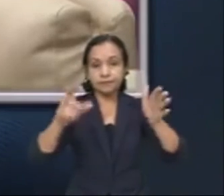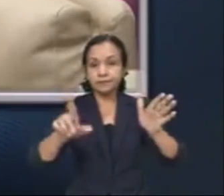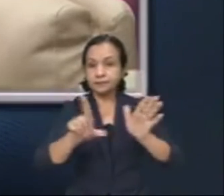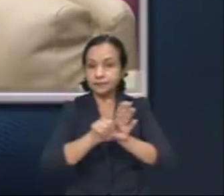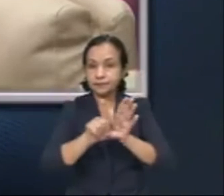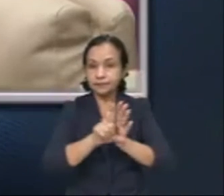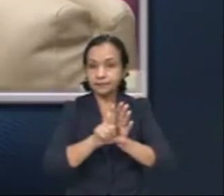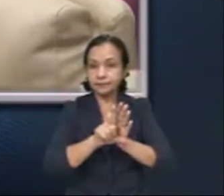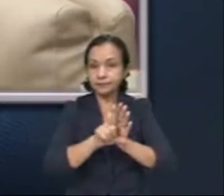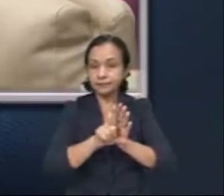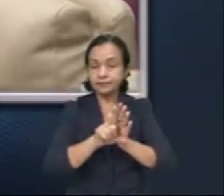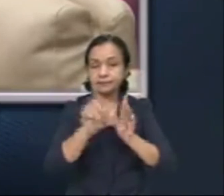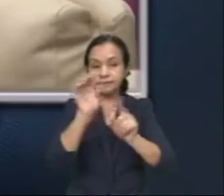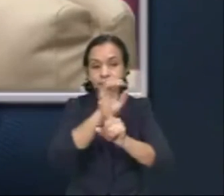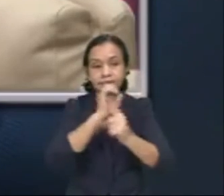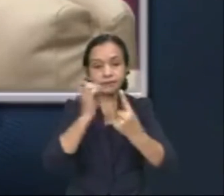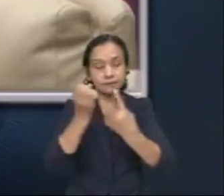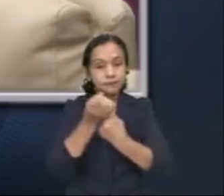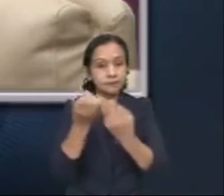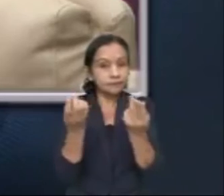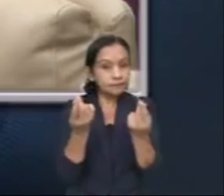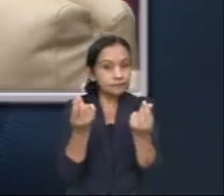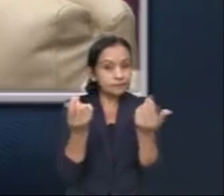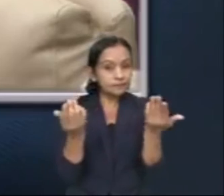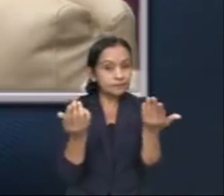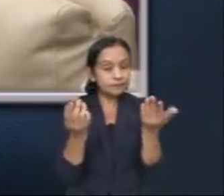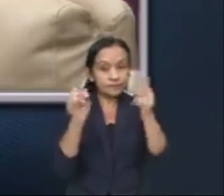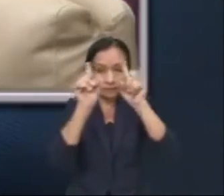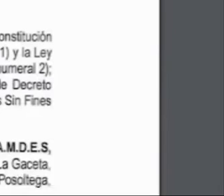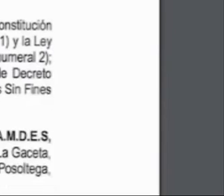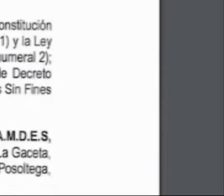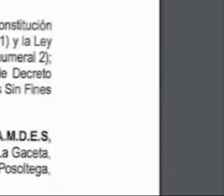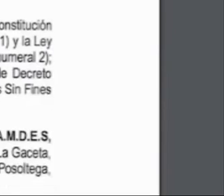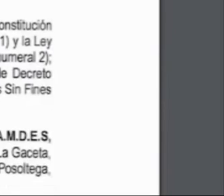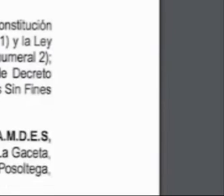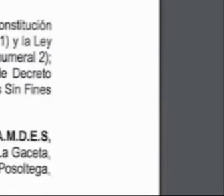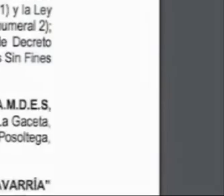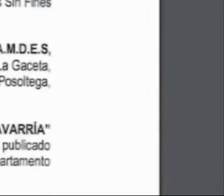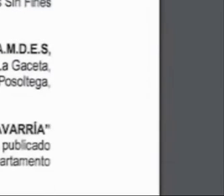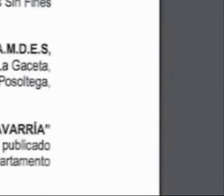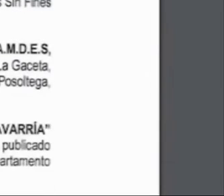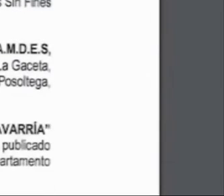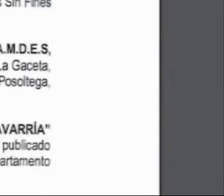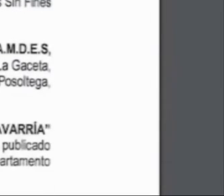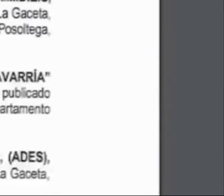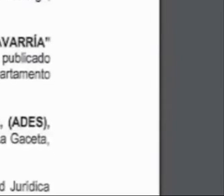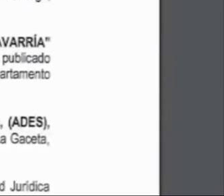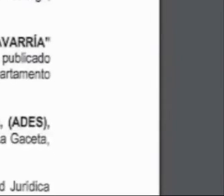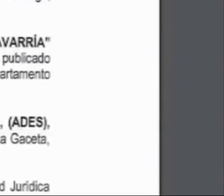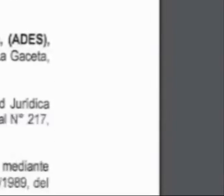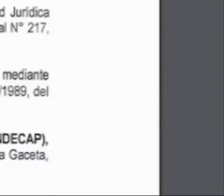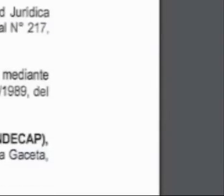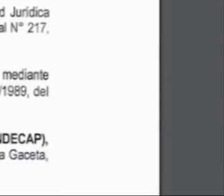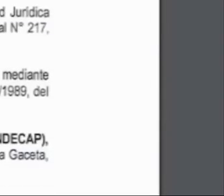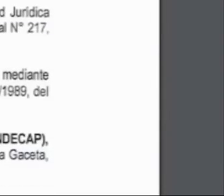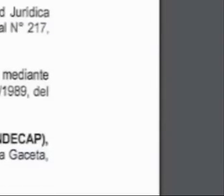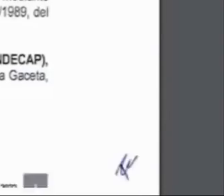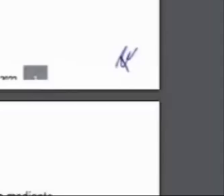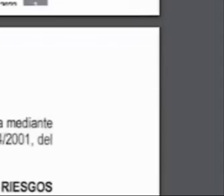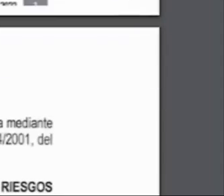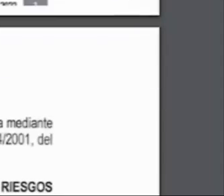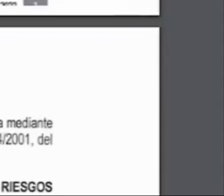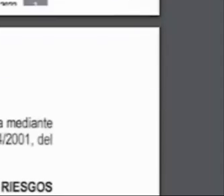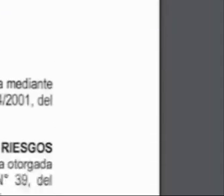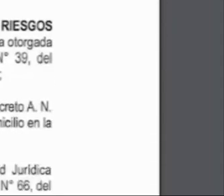que las organizaciones sin fines de lucro ahora tienen más claro, digamos, las funciones, las